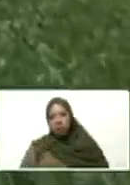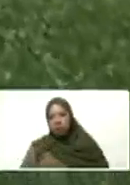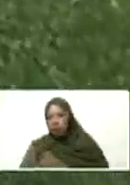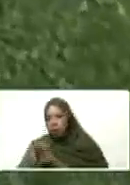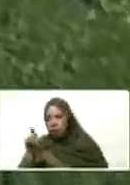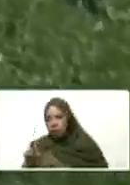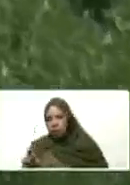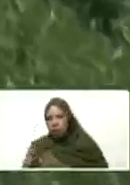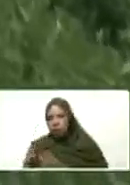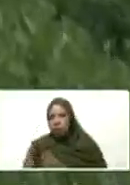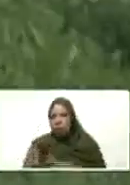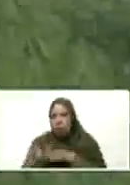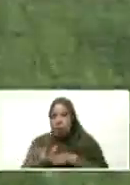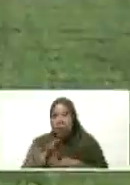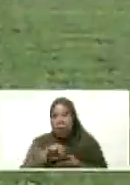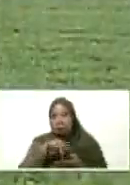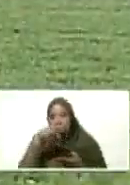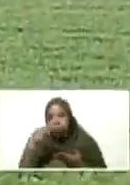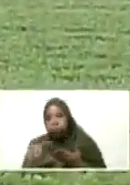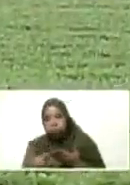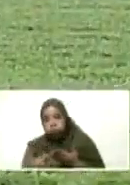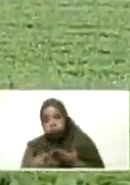Ajá, cuidado te caes, cuidado.